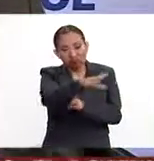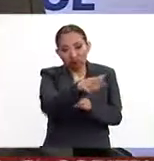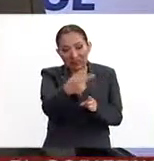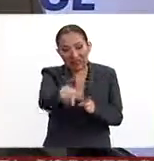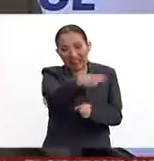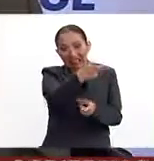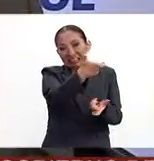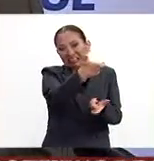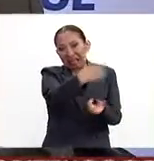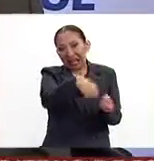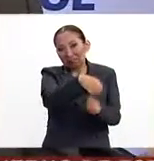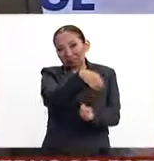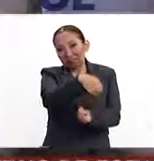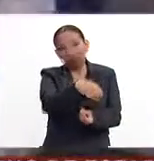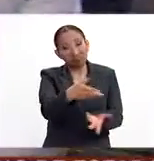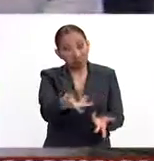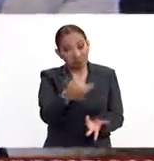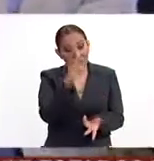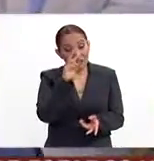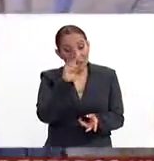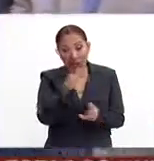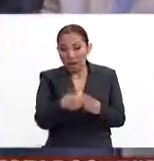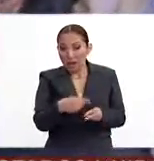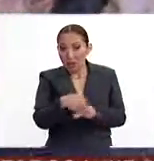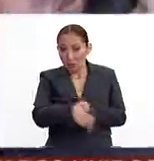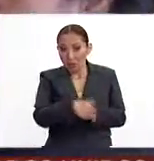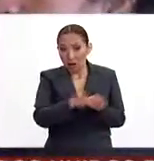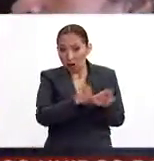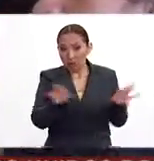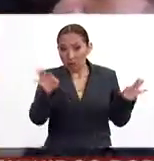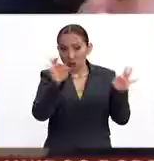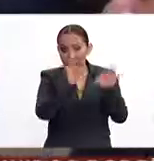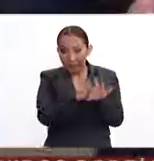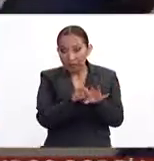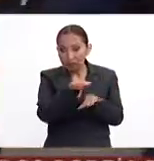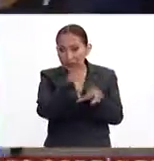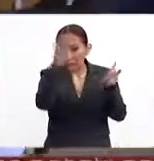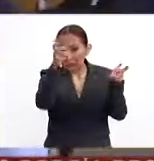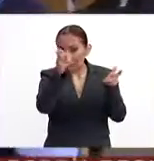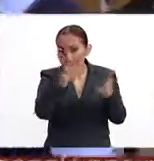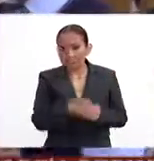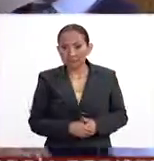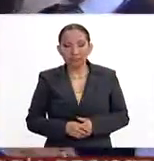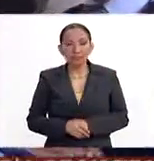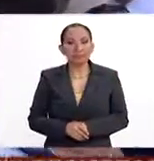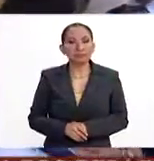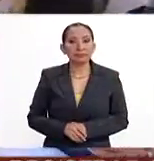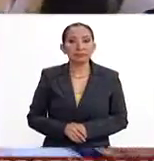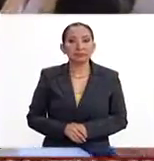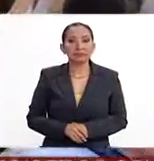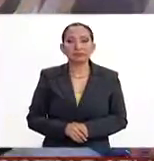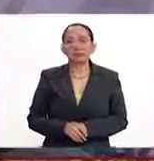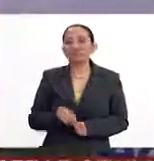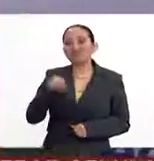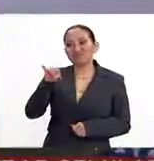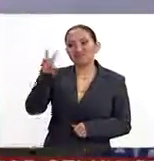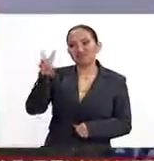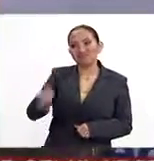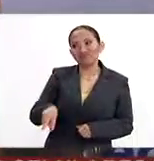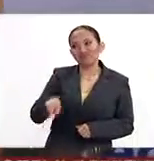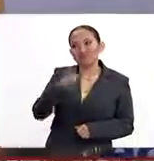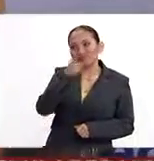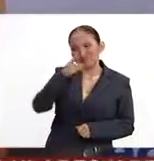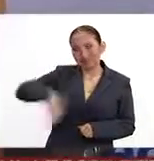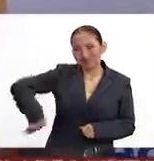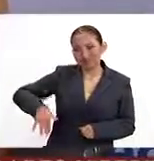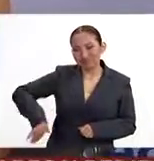cuestión económica y se daban cifras muy importantes al respecto, Patricia. Sí, pues justo como